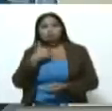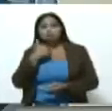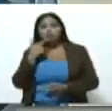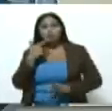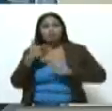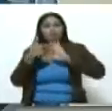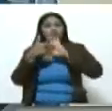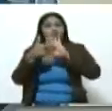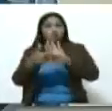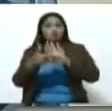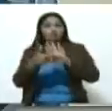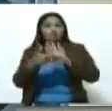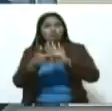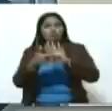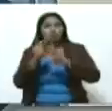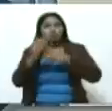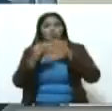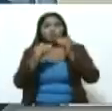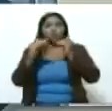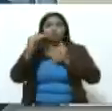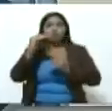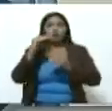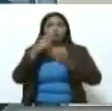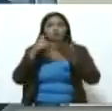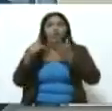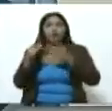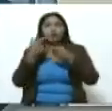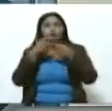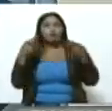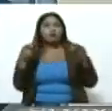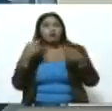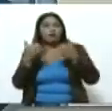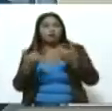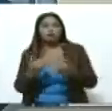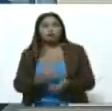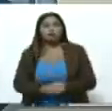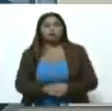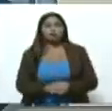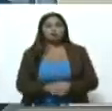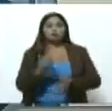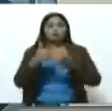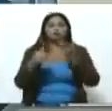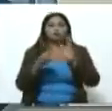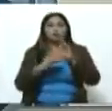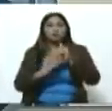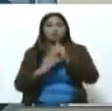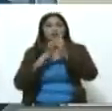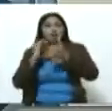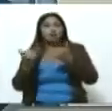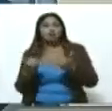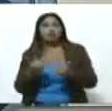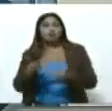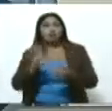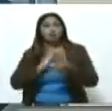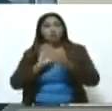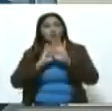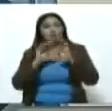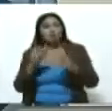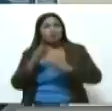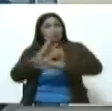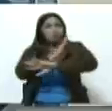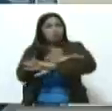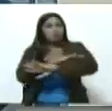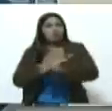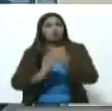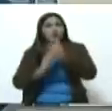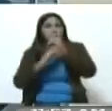destacar cómo hemos elevado a direcciones generales varias direcciones que actuaban como